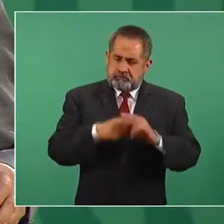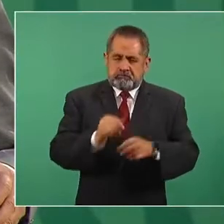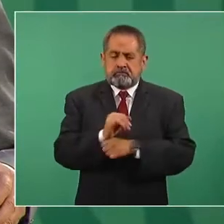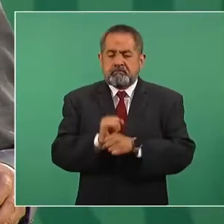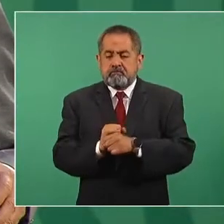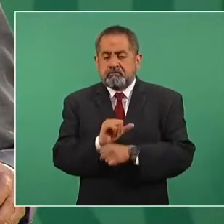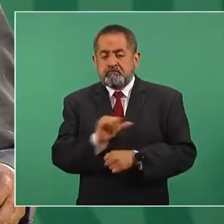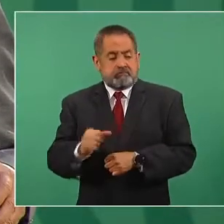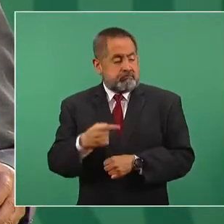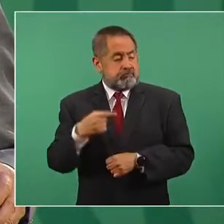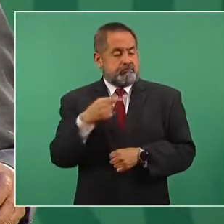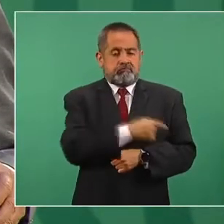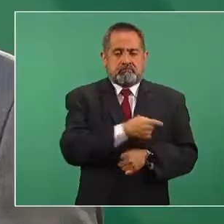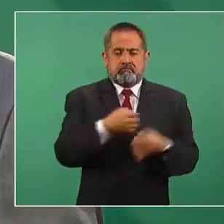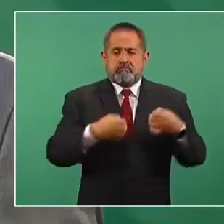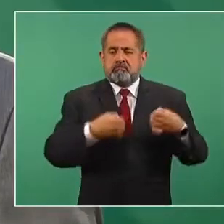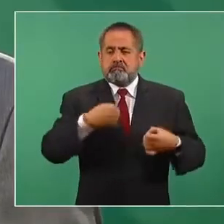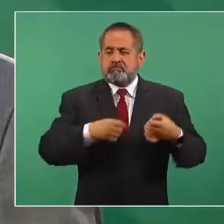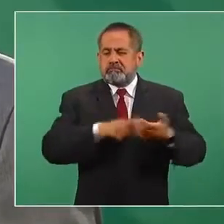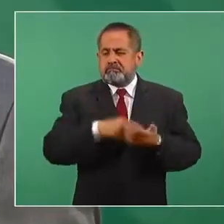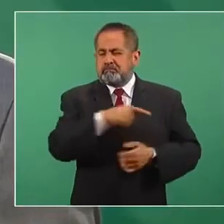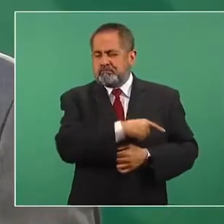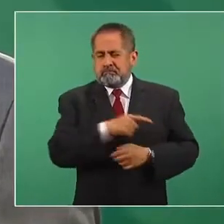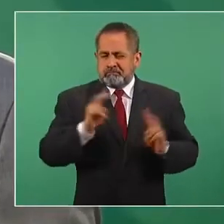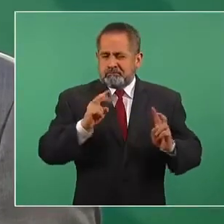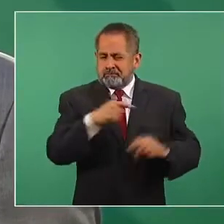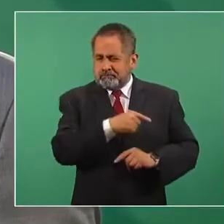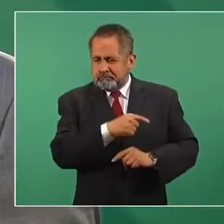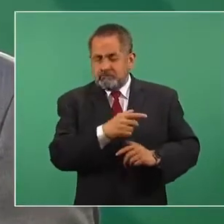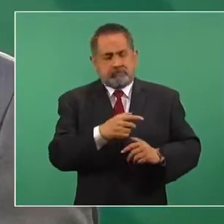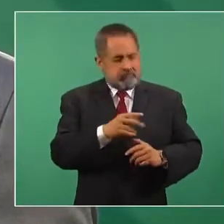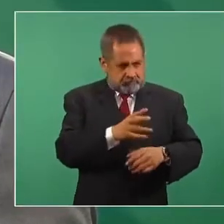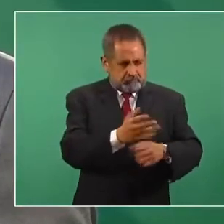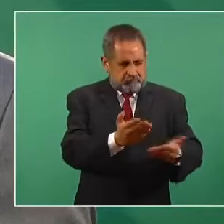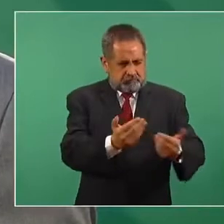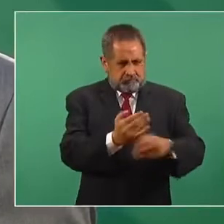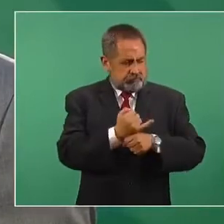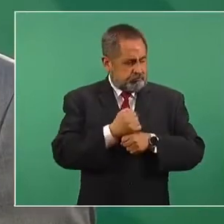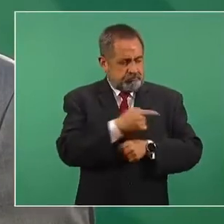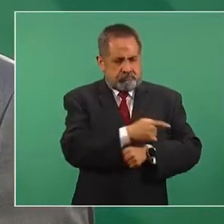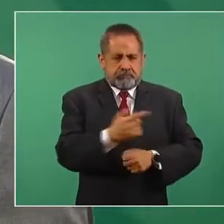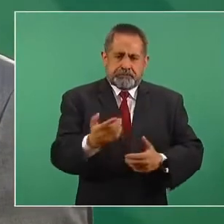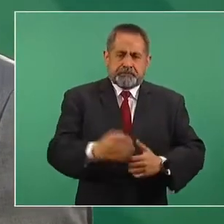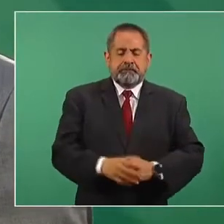investigación sobre este tema. Como